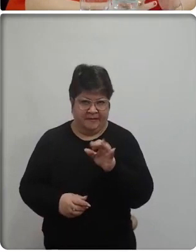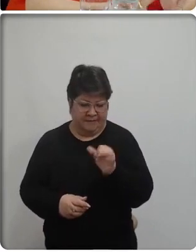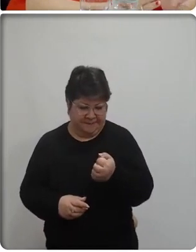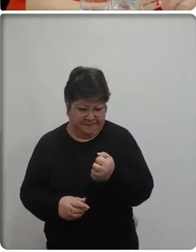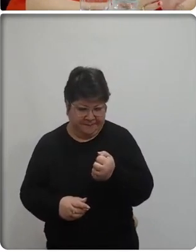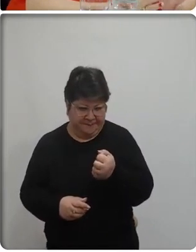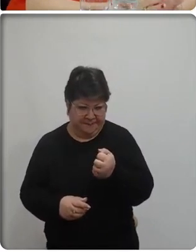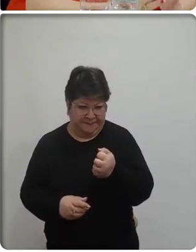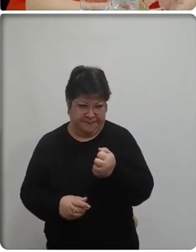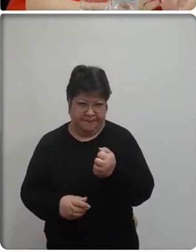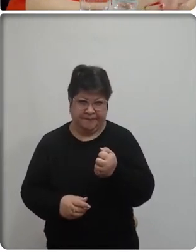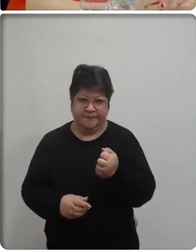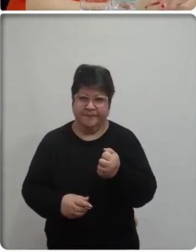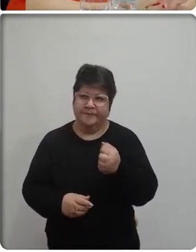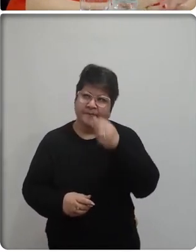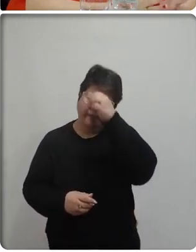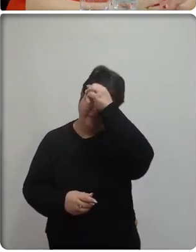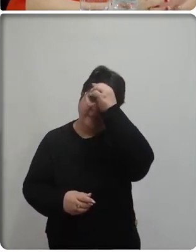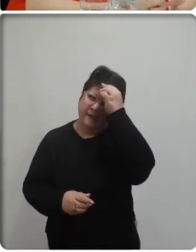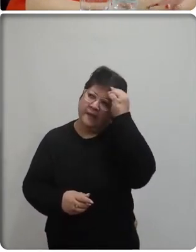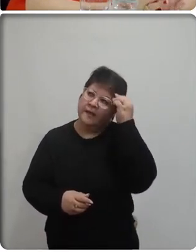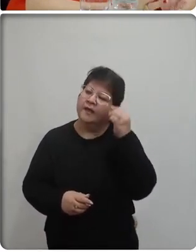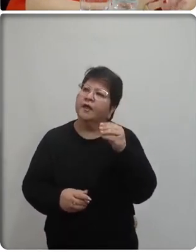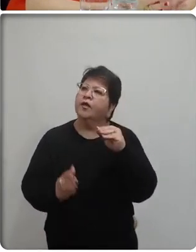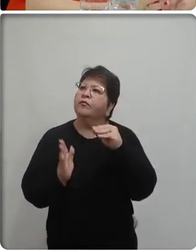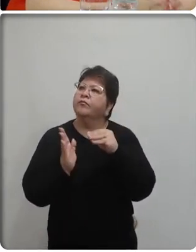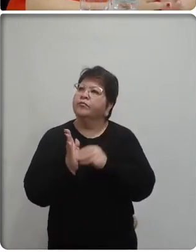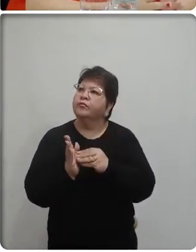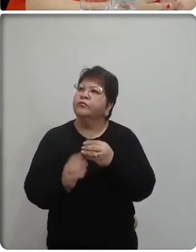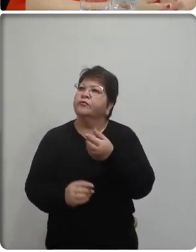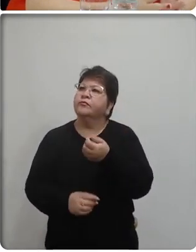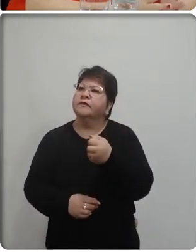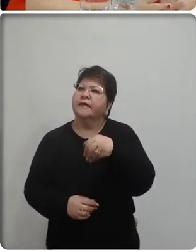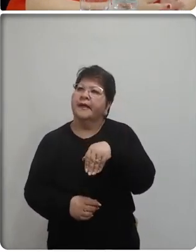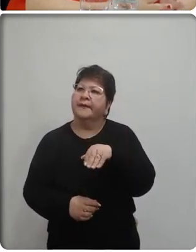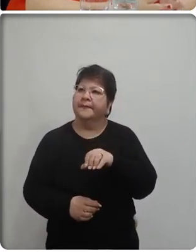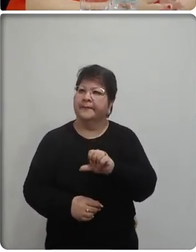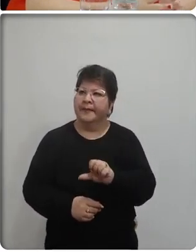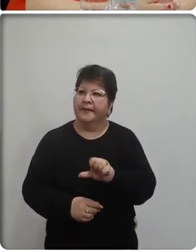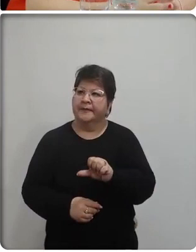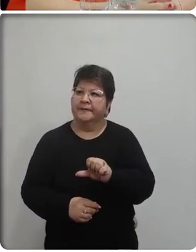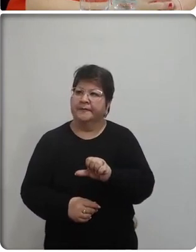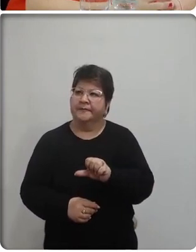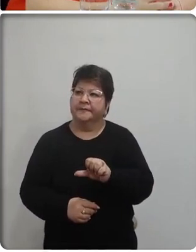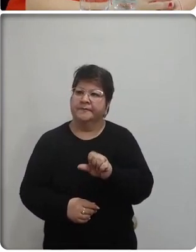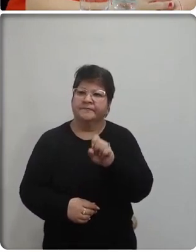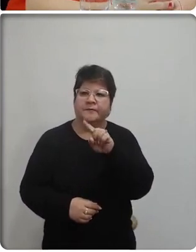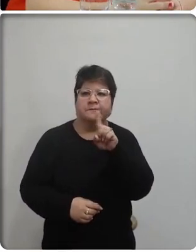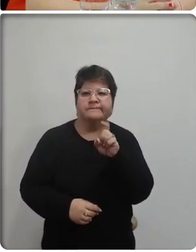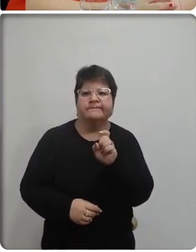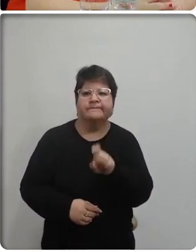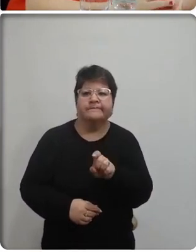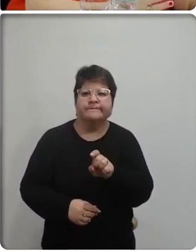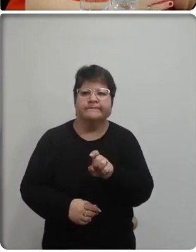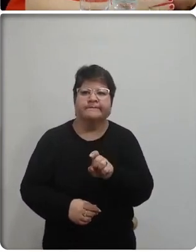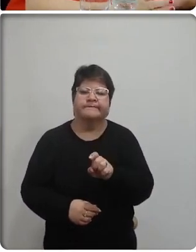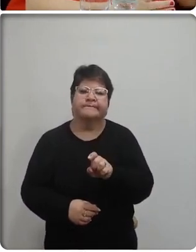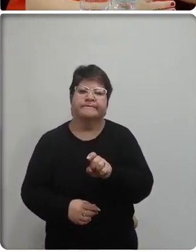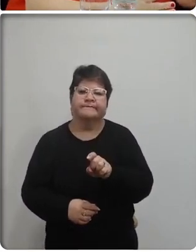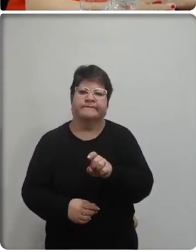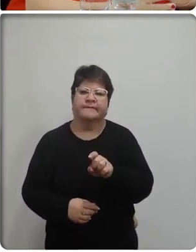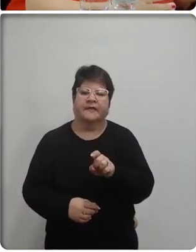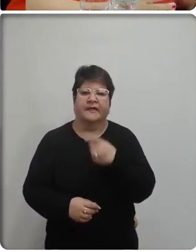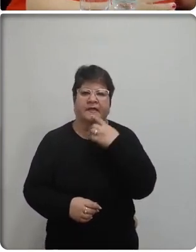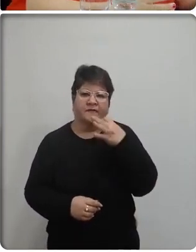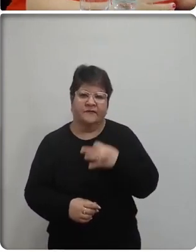Y puse AME y puse un signo de interrogación, también es algo muy interesante que les quería compartir. Recibimos en